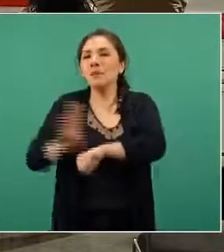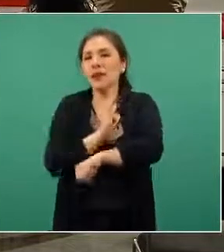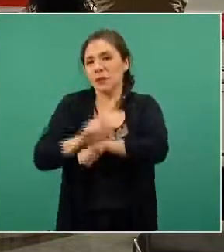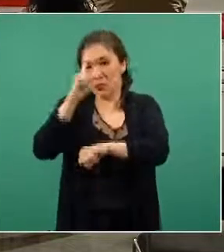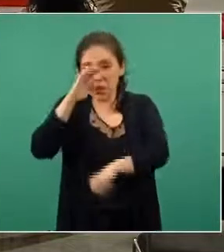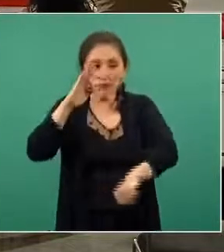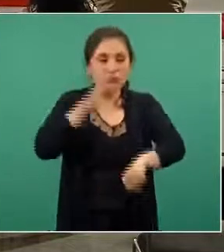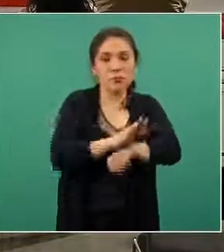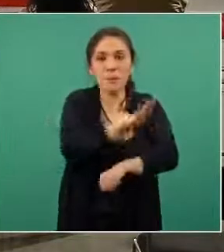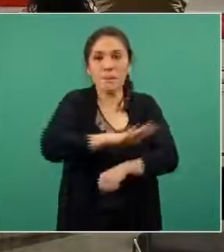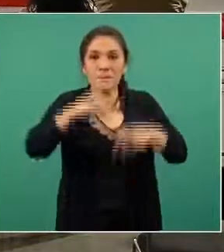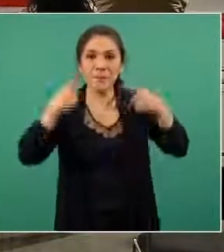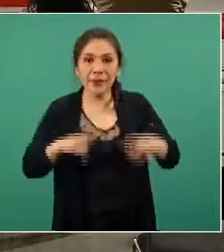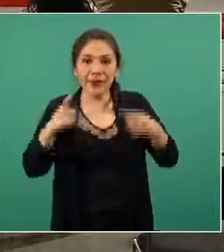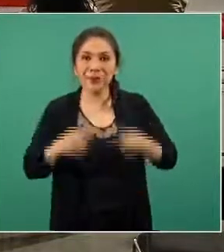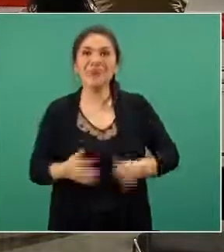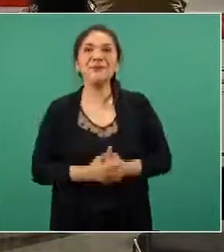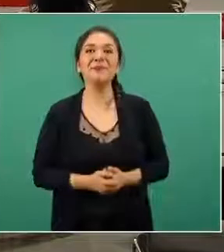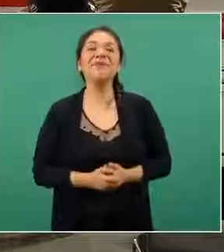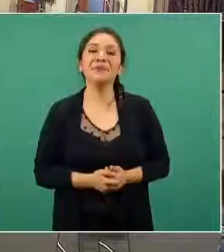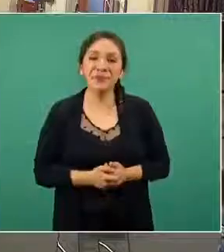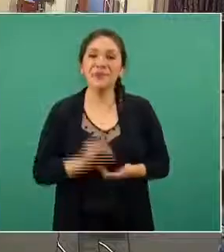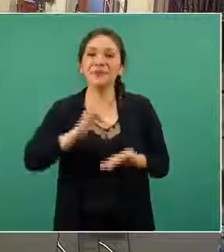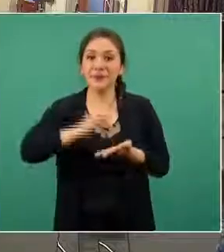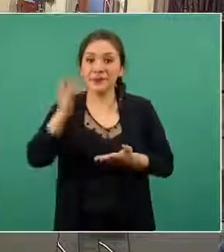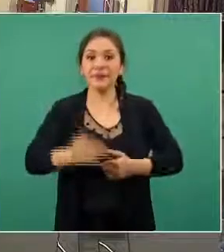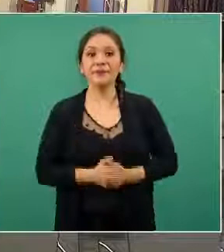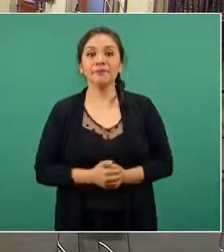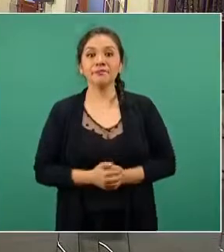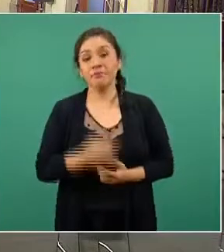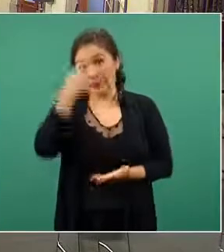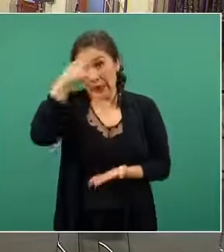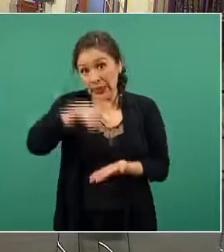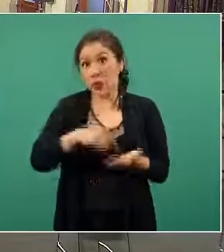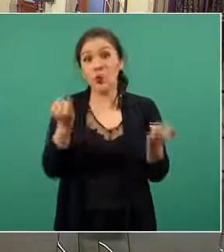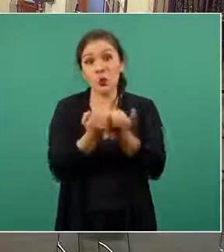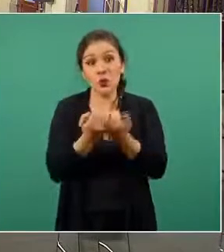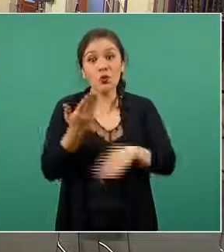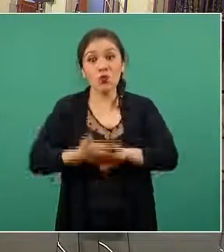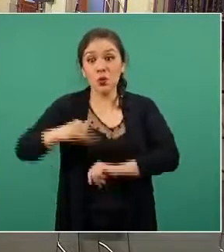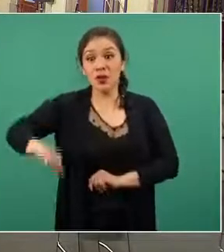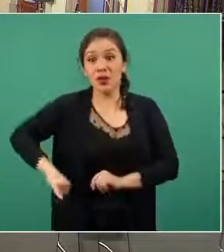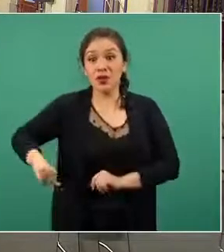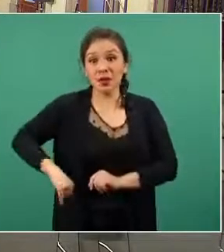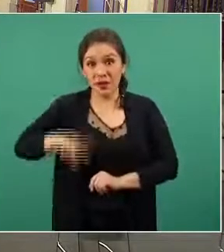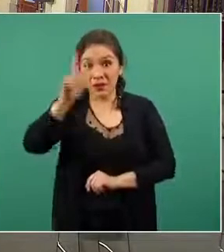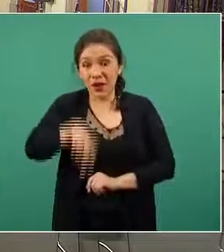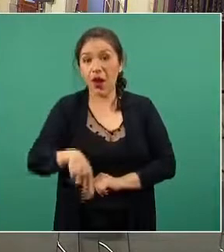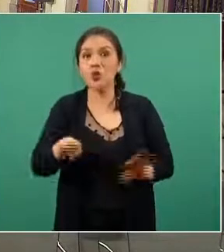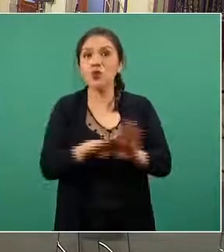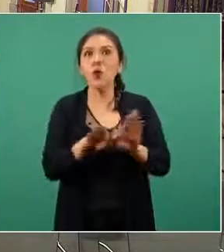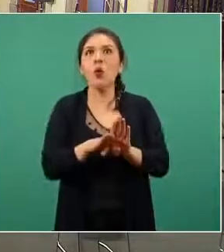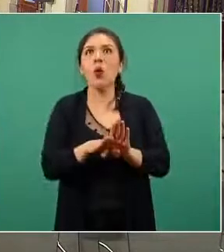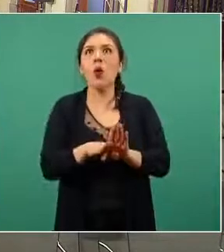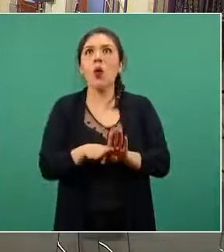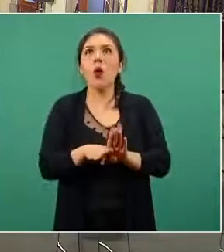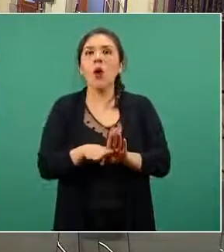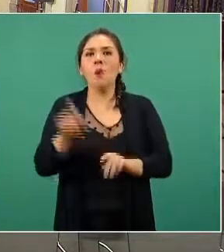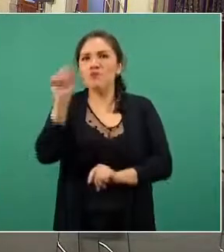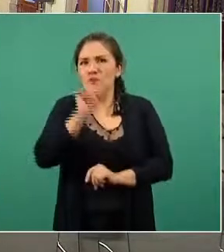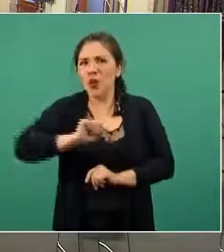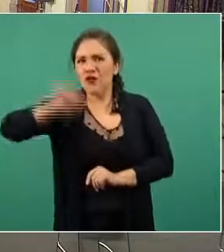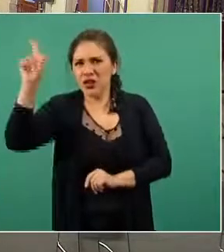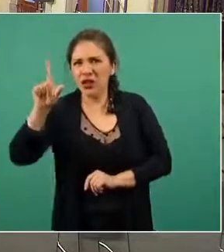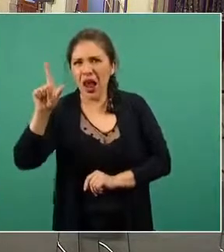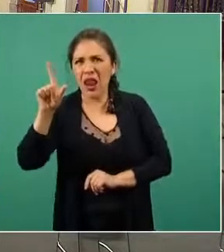pacientes. Muchas gracias. Pues yo creo que también es muy interesante, además de cómo para la parte profesional,